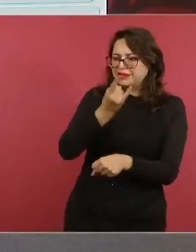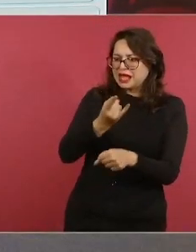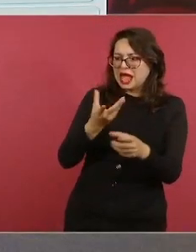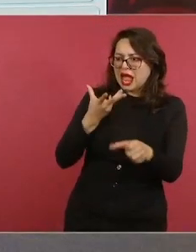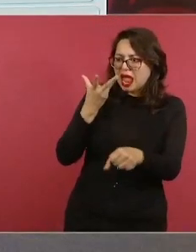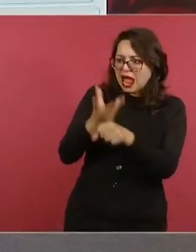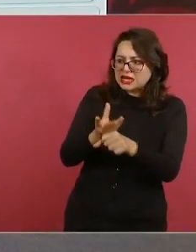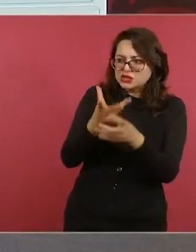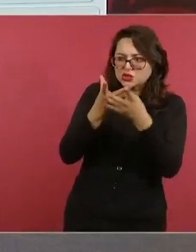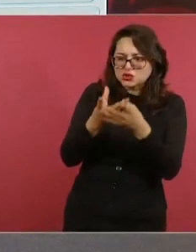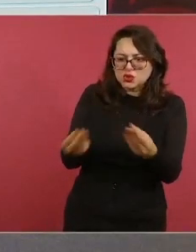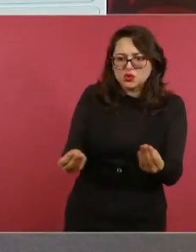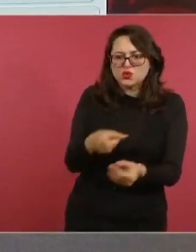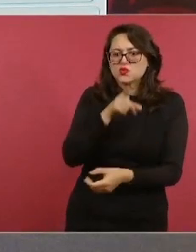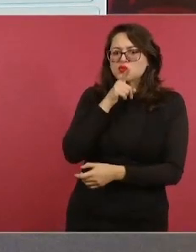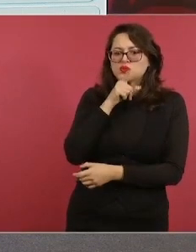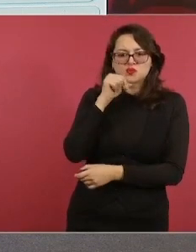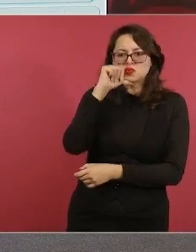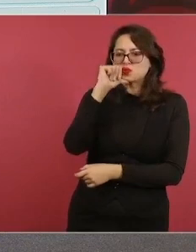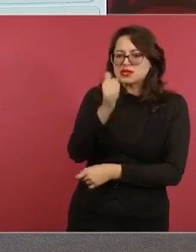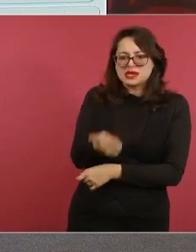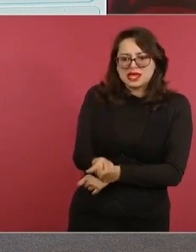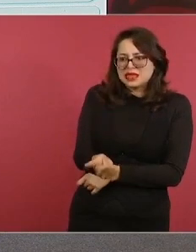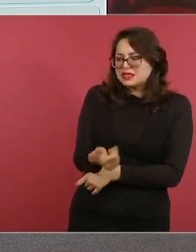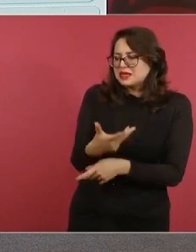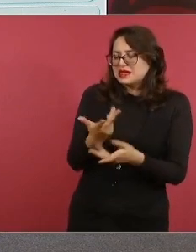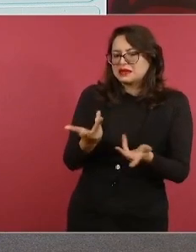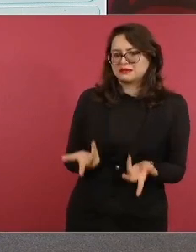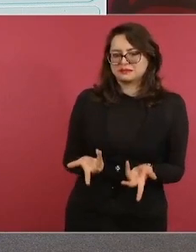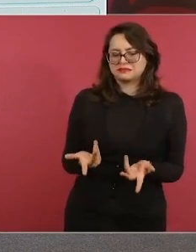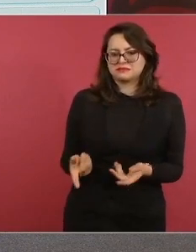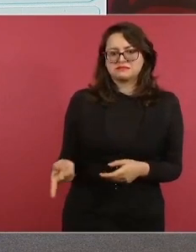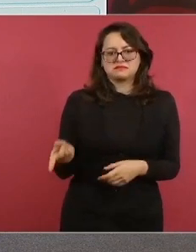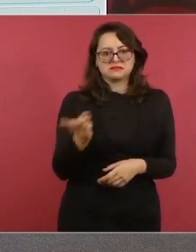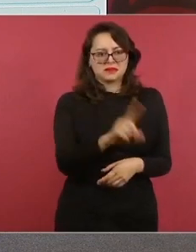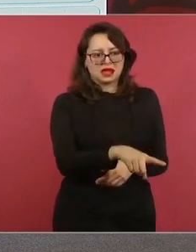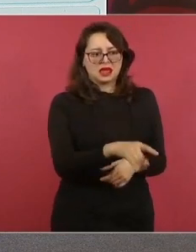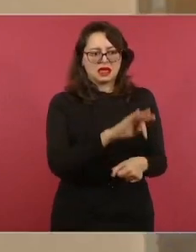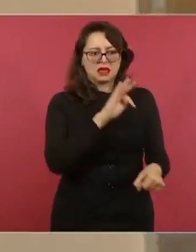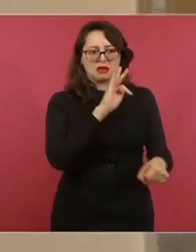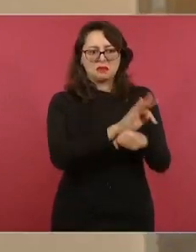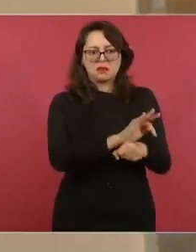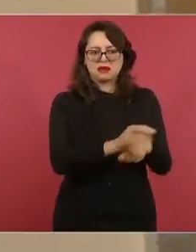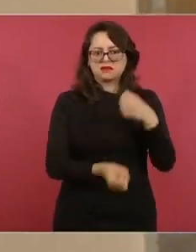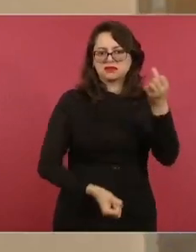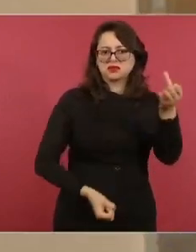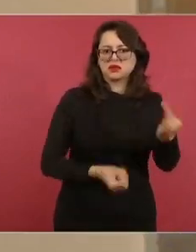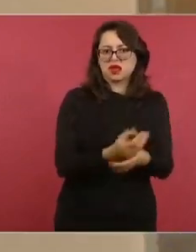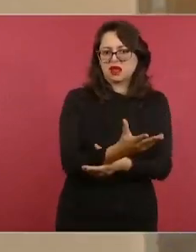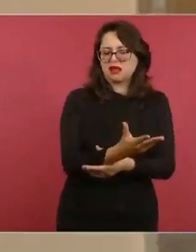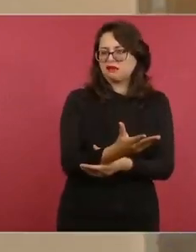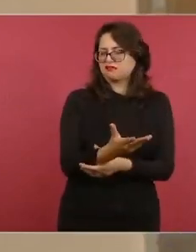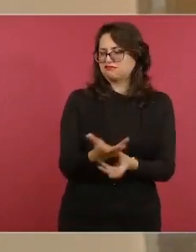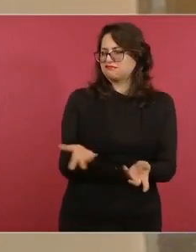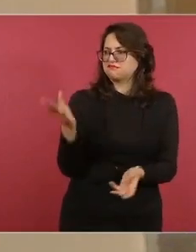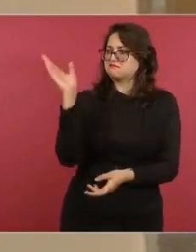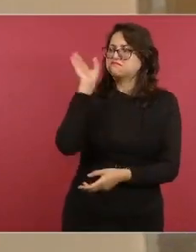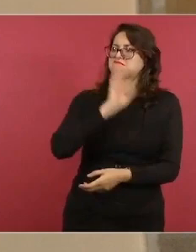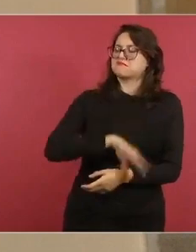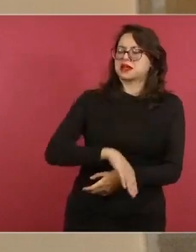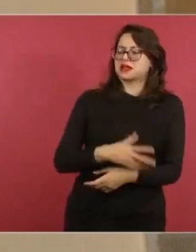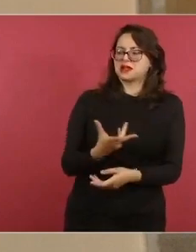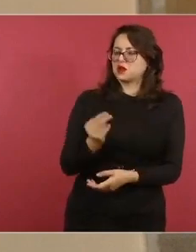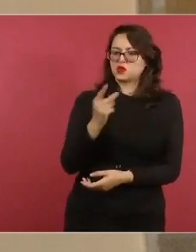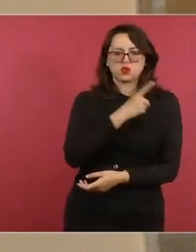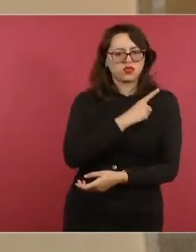pago reparatorio a la paraestatal de esta manera Emilio n obtiene una ventaja indebida en su proceso adelante